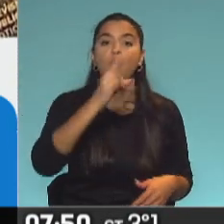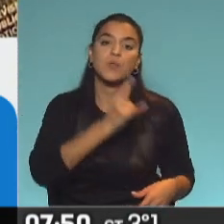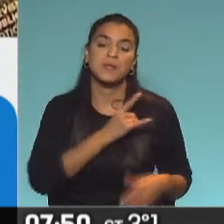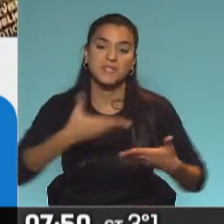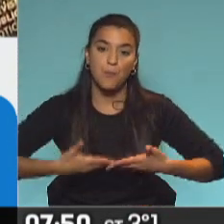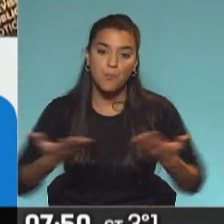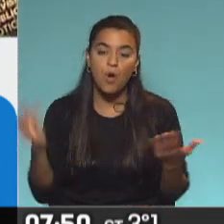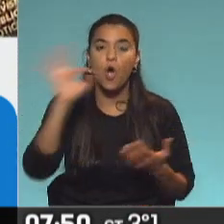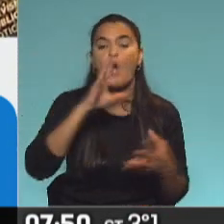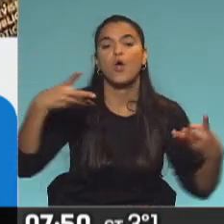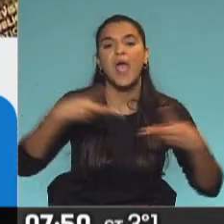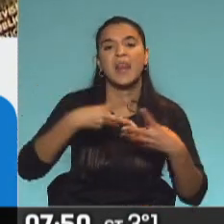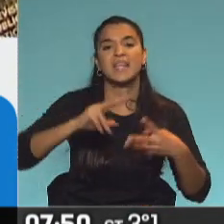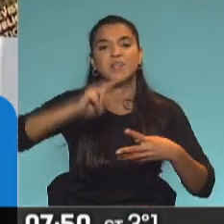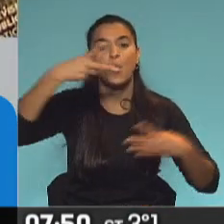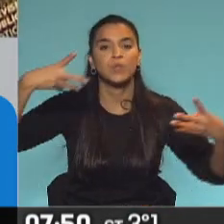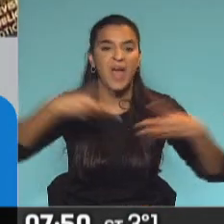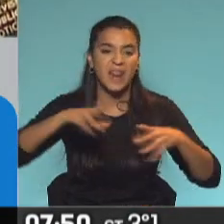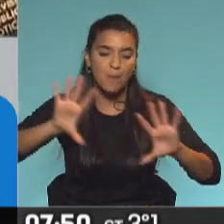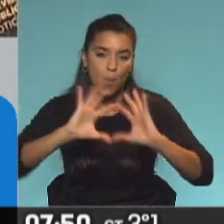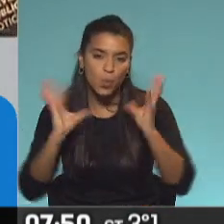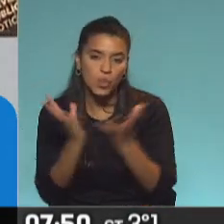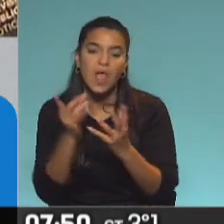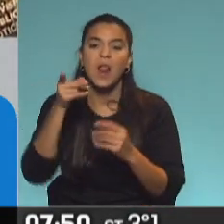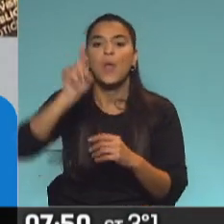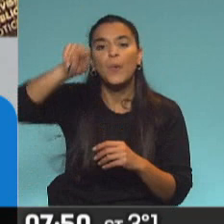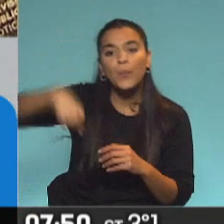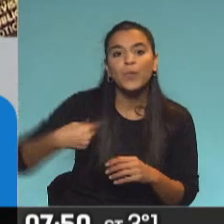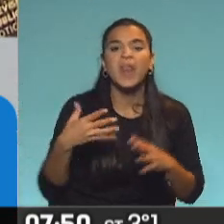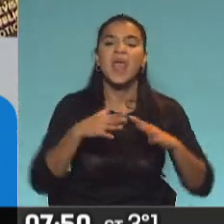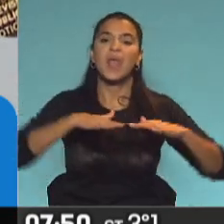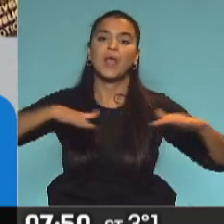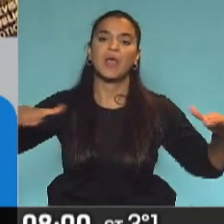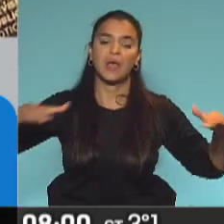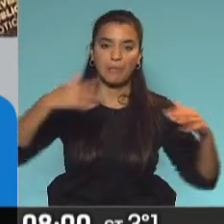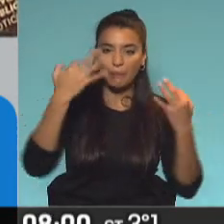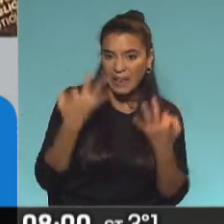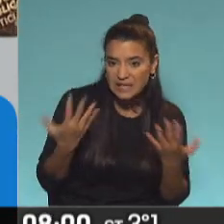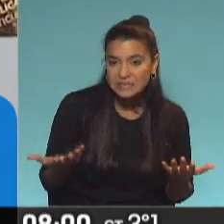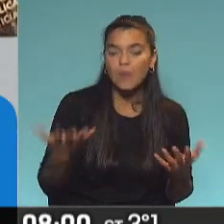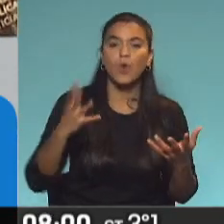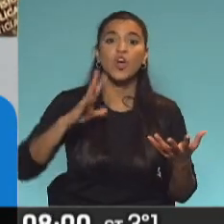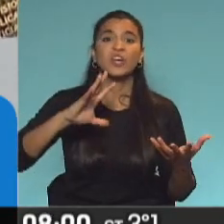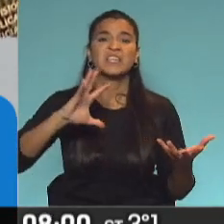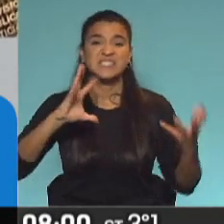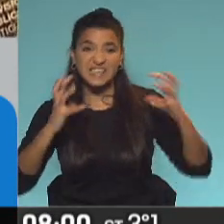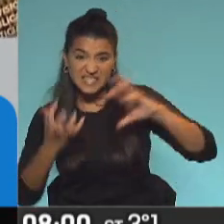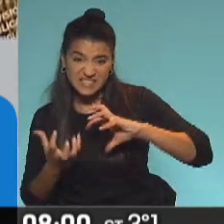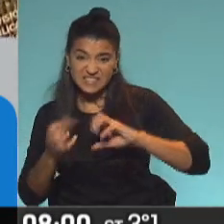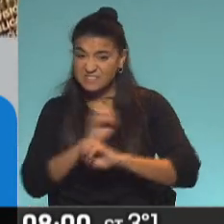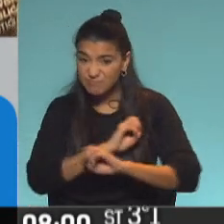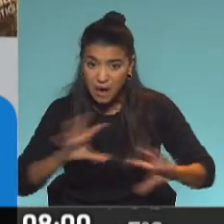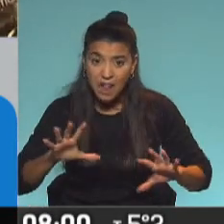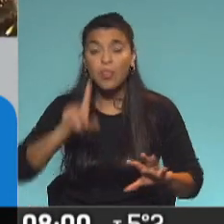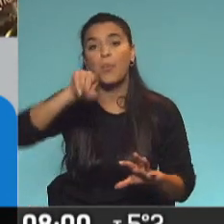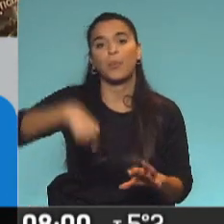Luego de la Segunda Guerra Mundial y de la Gran Depresión surgió el estado de bienestar. O sea, luego de crisis y desastres surgieron cosas buenas, pero